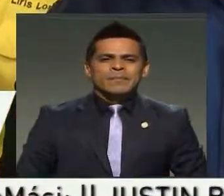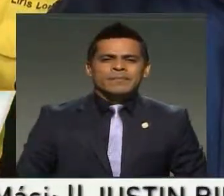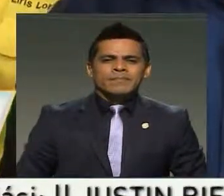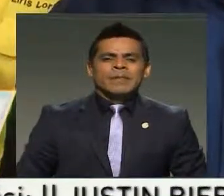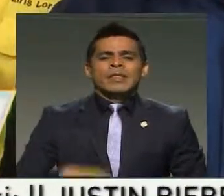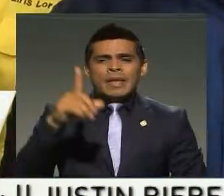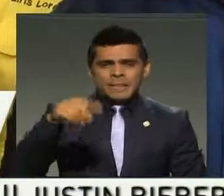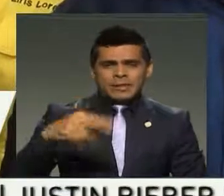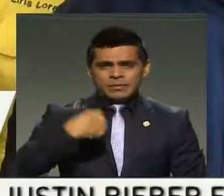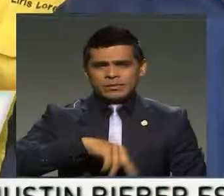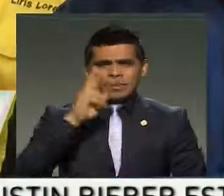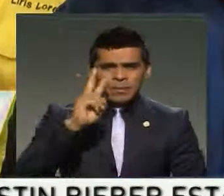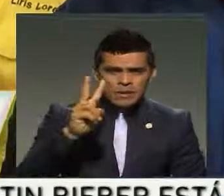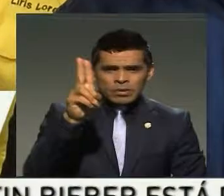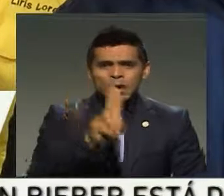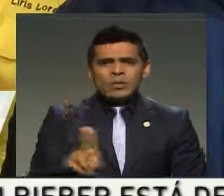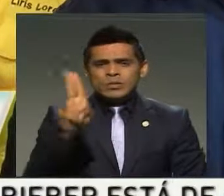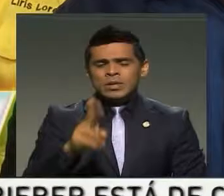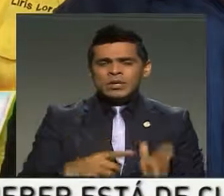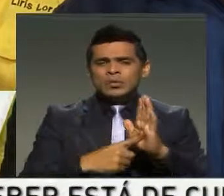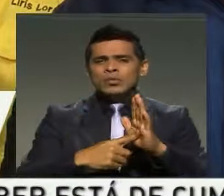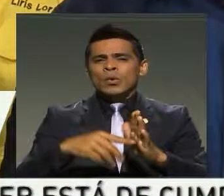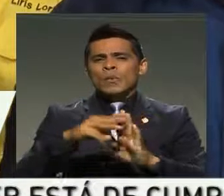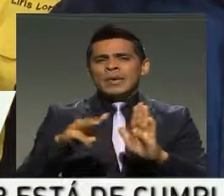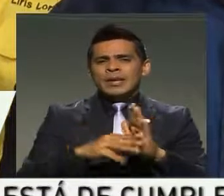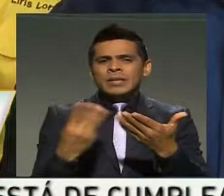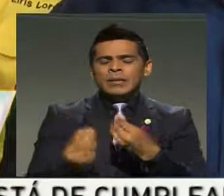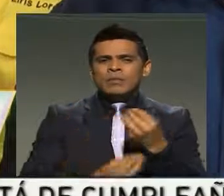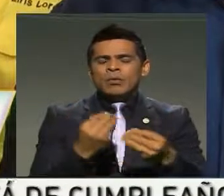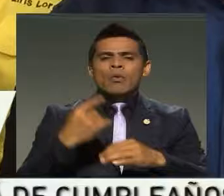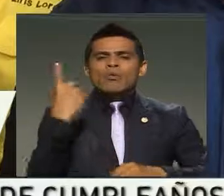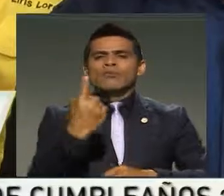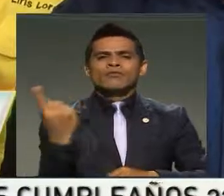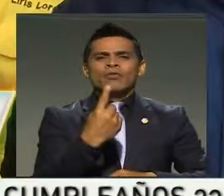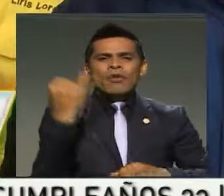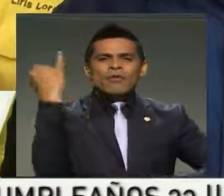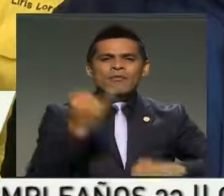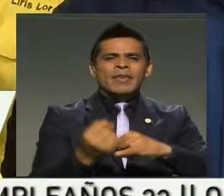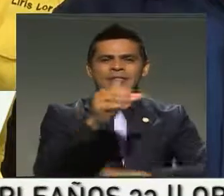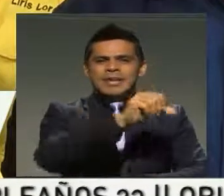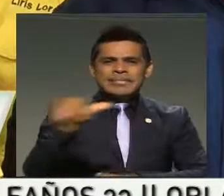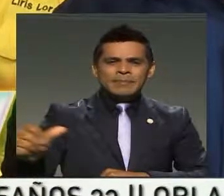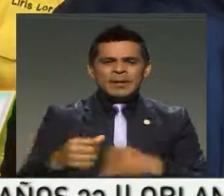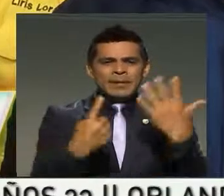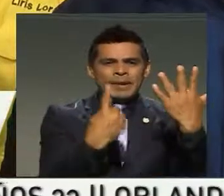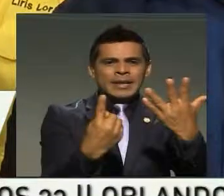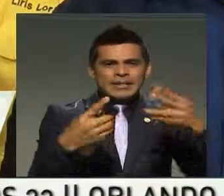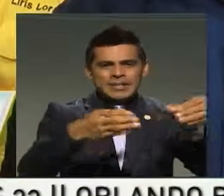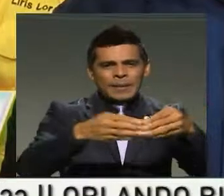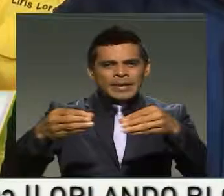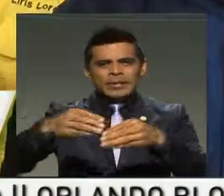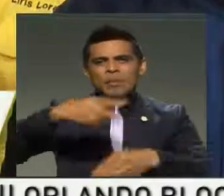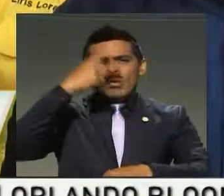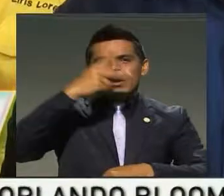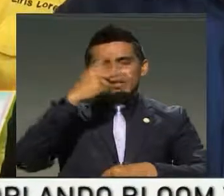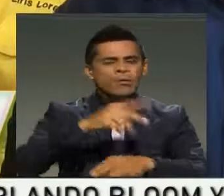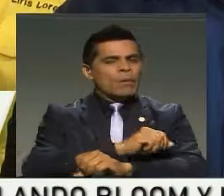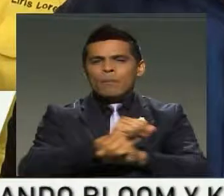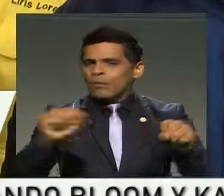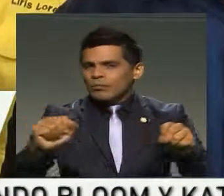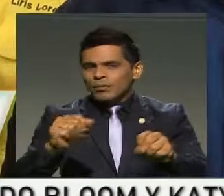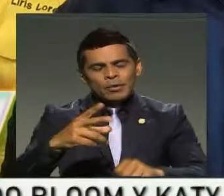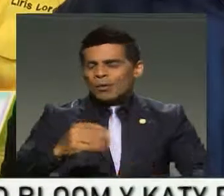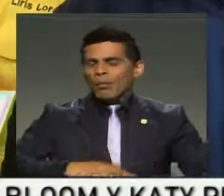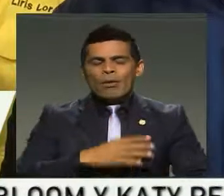Pero además están utilizando un mecanismo de un solo fin de semana para cada 6 partidos, lo que haría imposible que